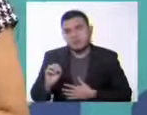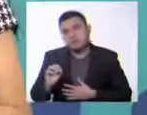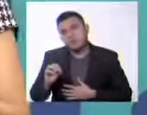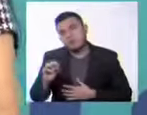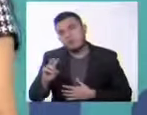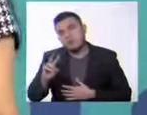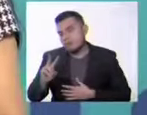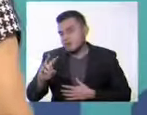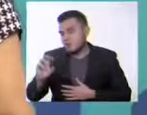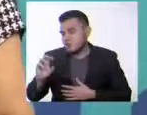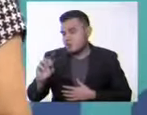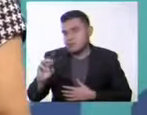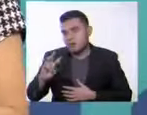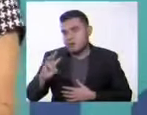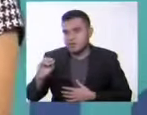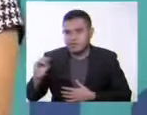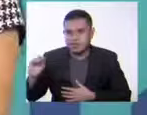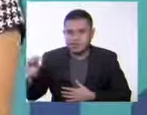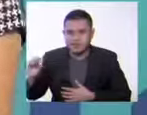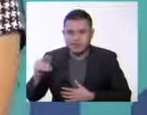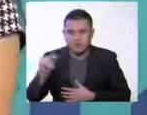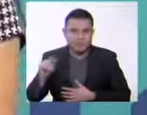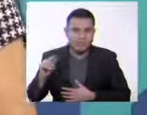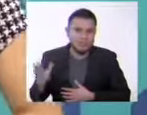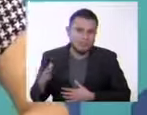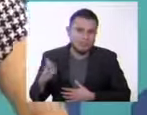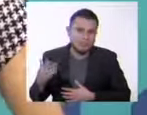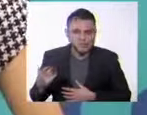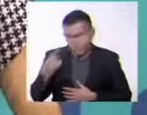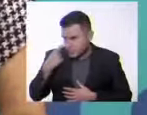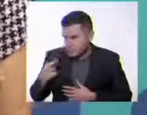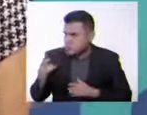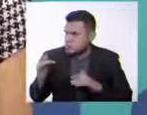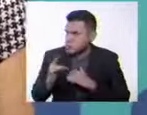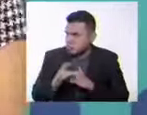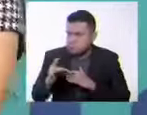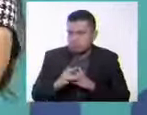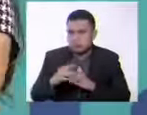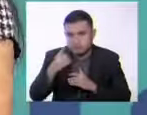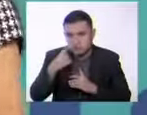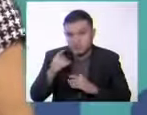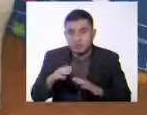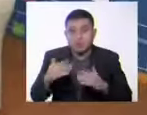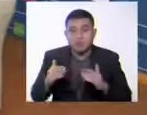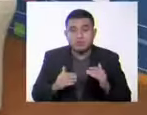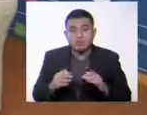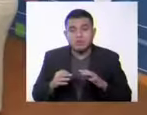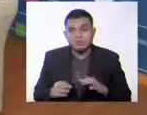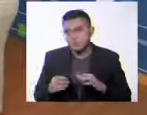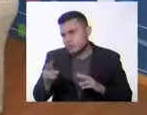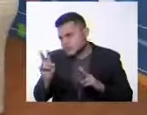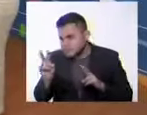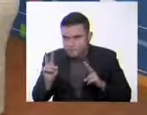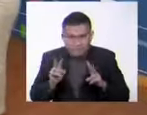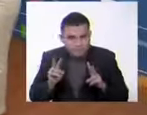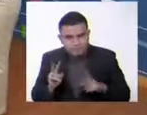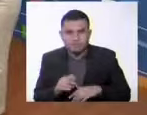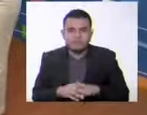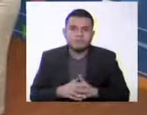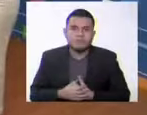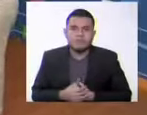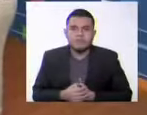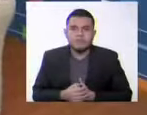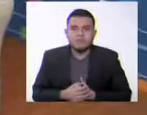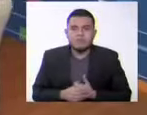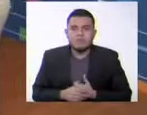estar este patrimonio y va a poder ser visto, tocado, apreciado, porque también tiene que ver con la estética. Claro,